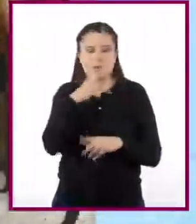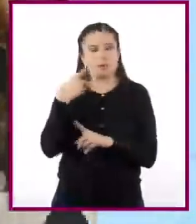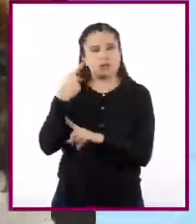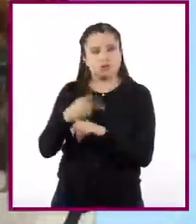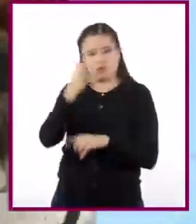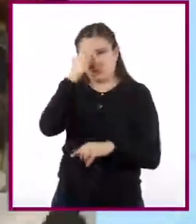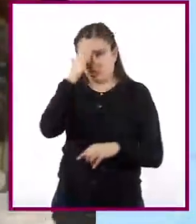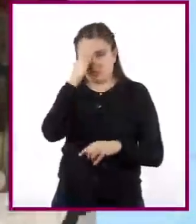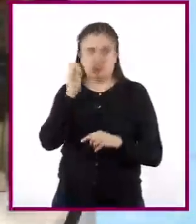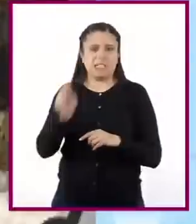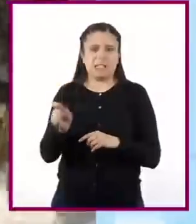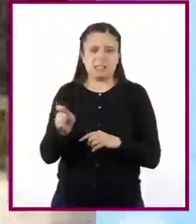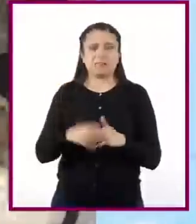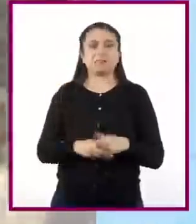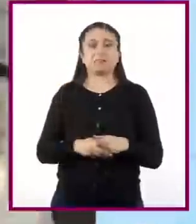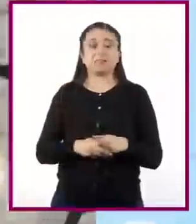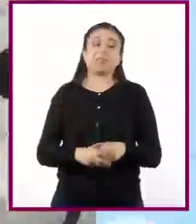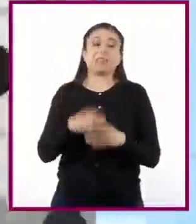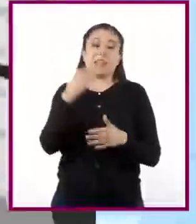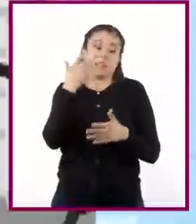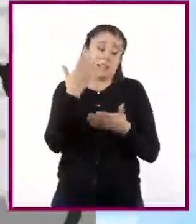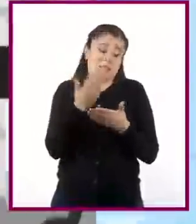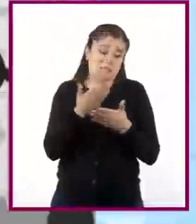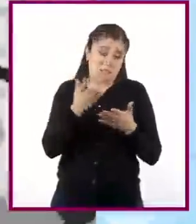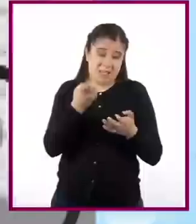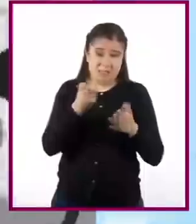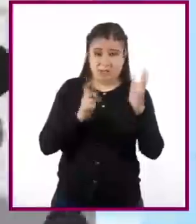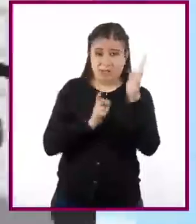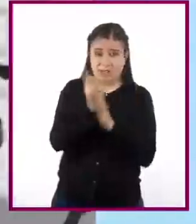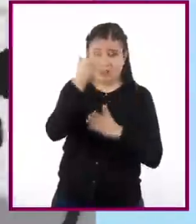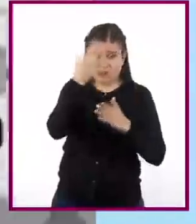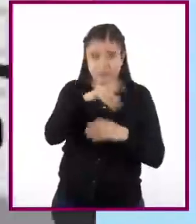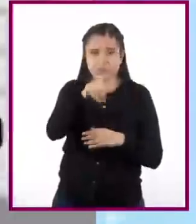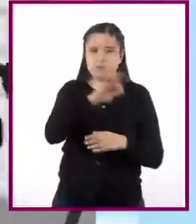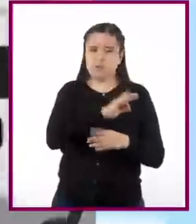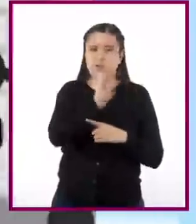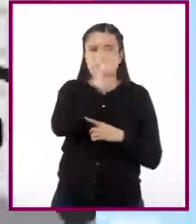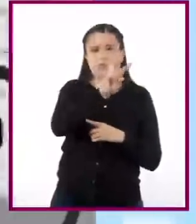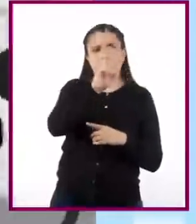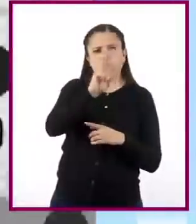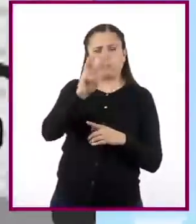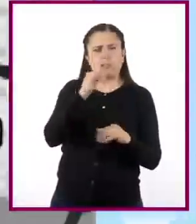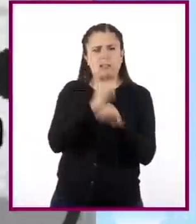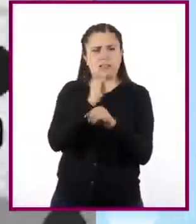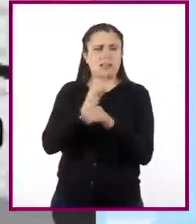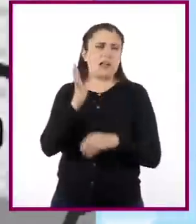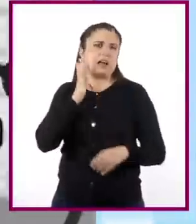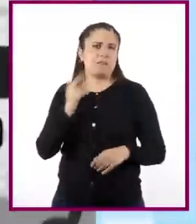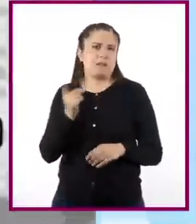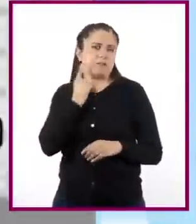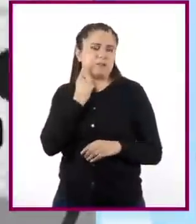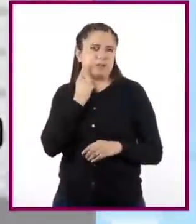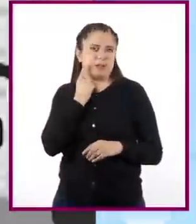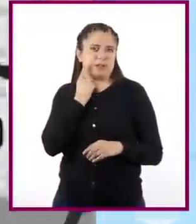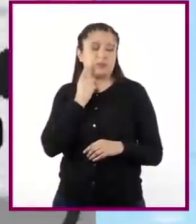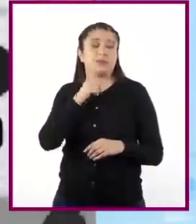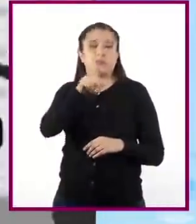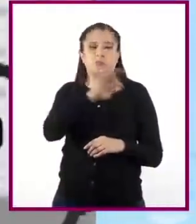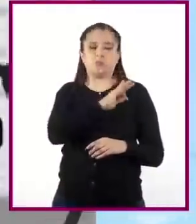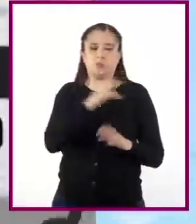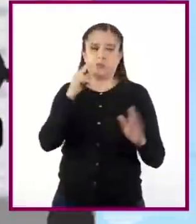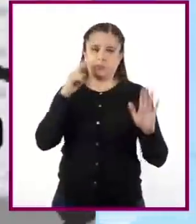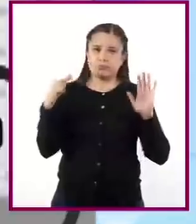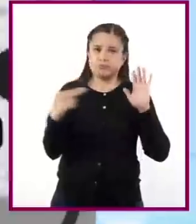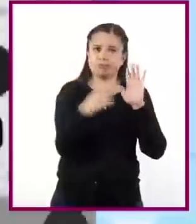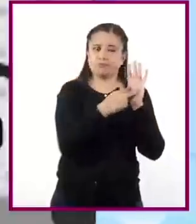y cultura. Para saber más acerca de estos derechos, consulta la página electrónica de la Cámara de Diputados, en la que puedes